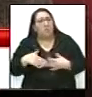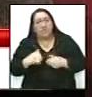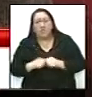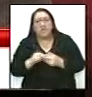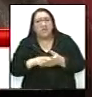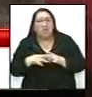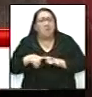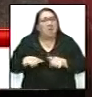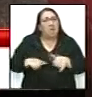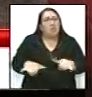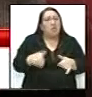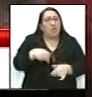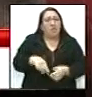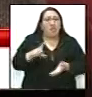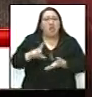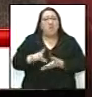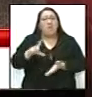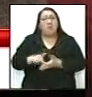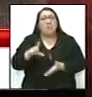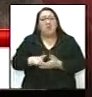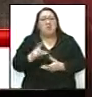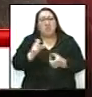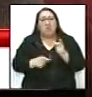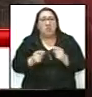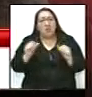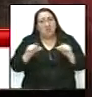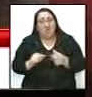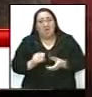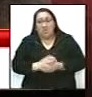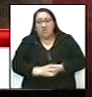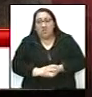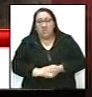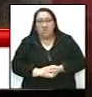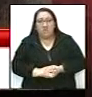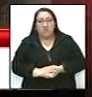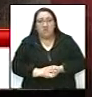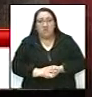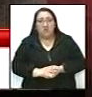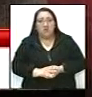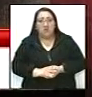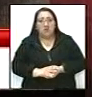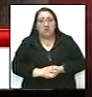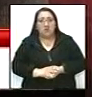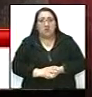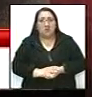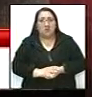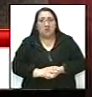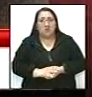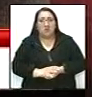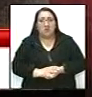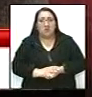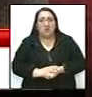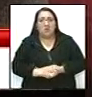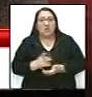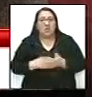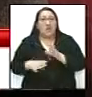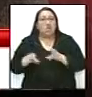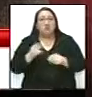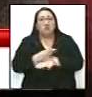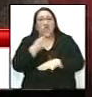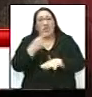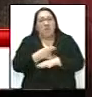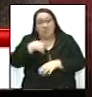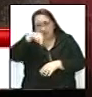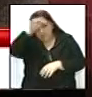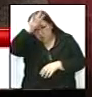siendo manejados desde Lima y por personajes siniestros que lamentablemente han hecho daño al país. Y eso es lo que nosotros tenemos que ser